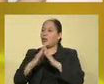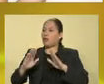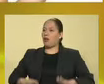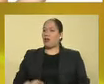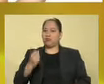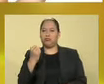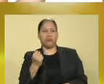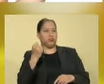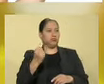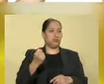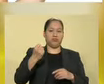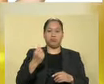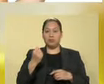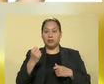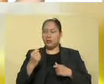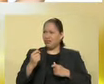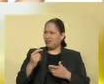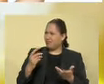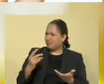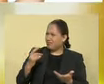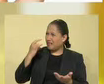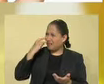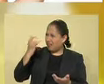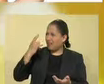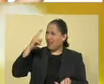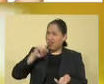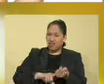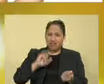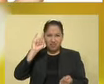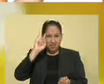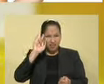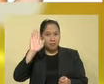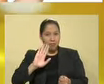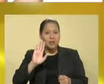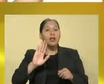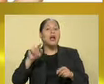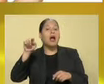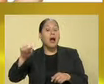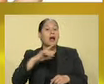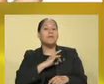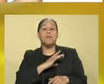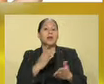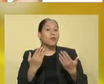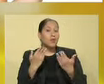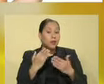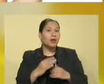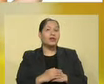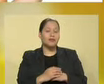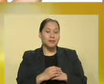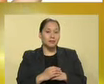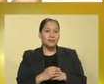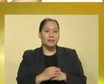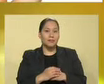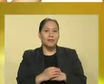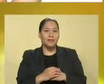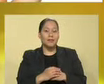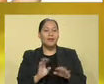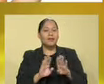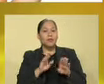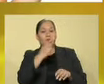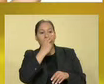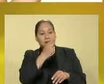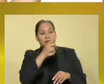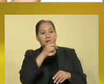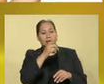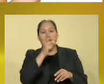casa, se convierte en un monstruo y se sale el diablo. Porque ahí no hay miedo. Pero a ver, por entonces- eso hay, nada más hay un Sí, sí, dicho sí. de la filosofía